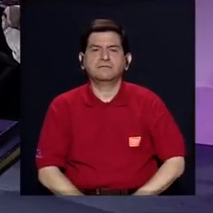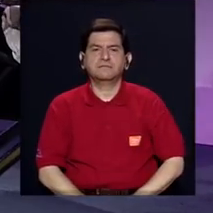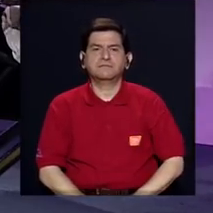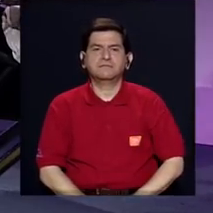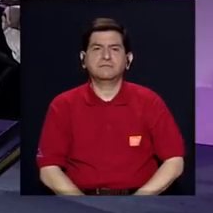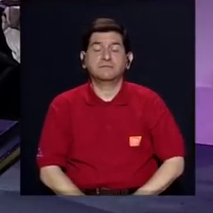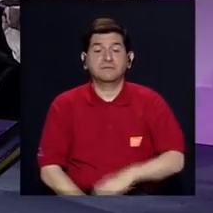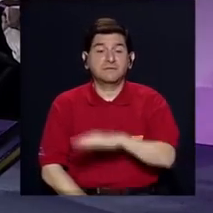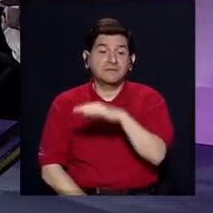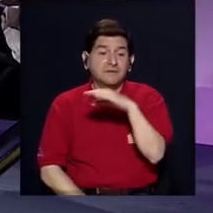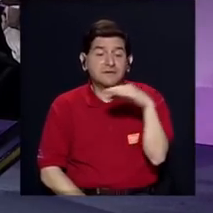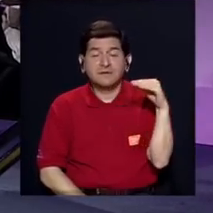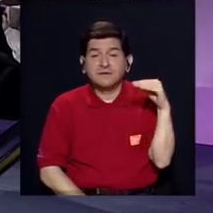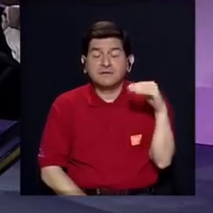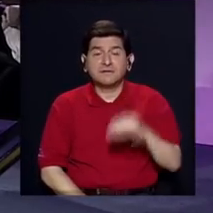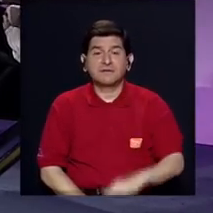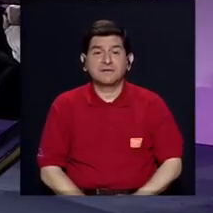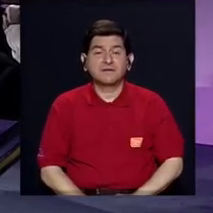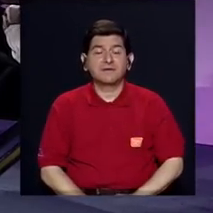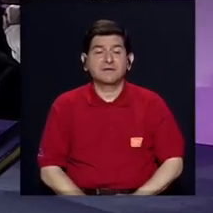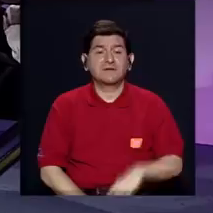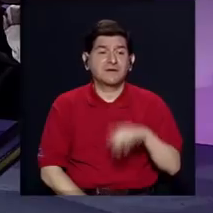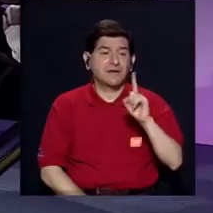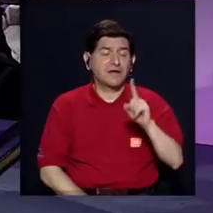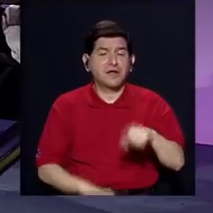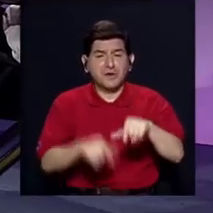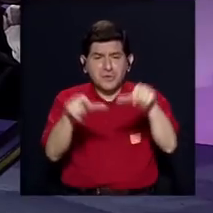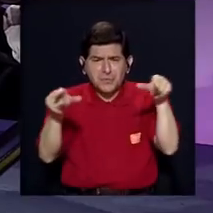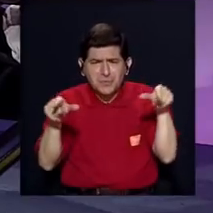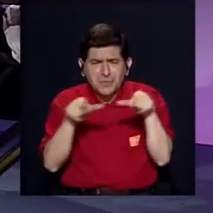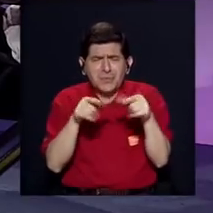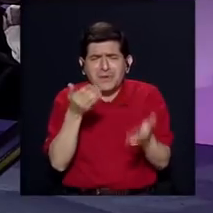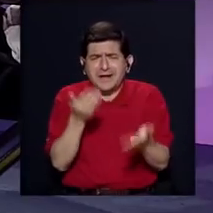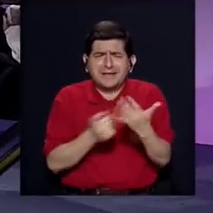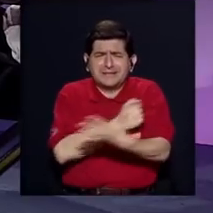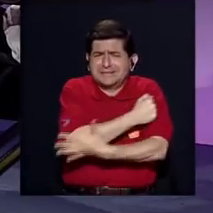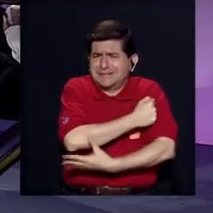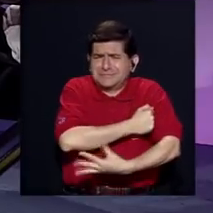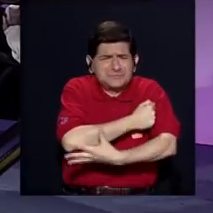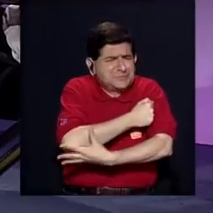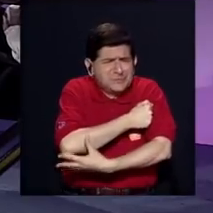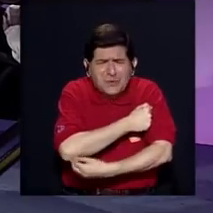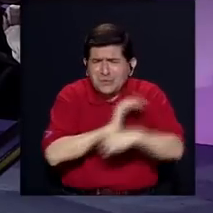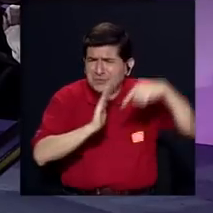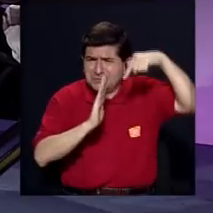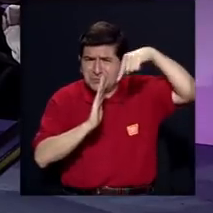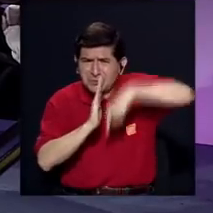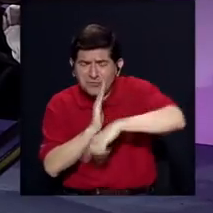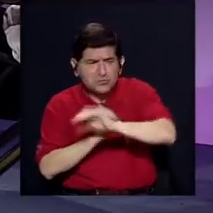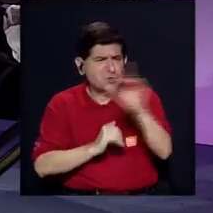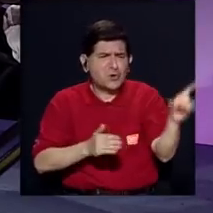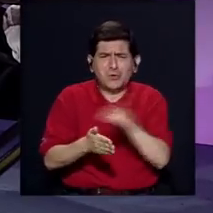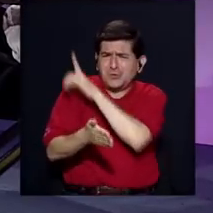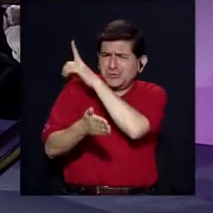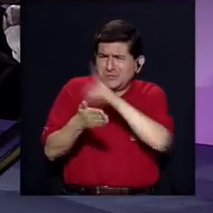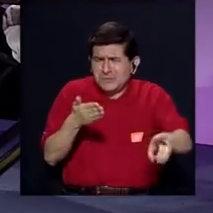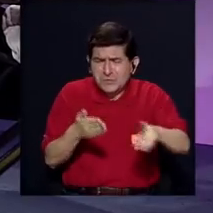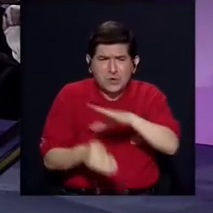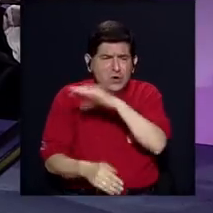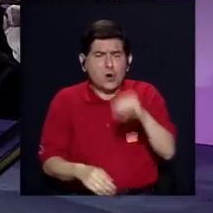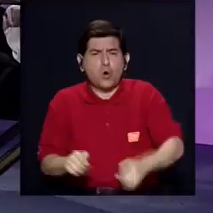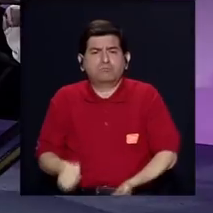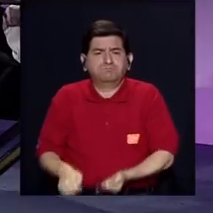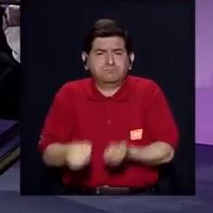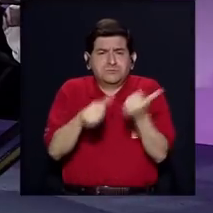una un lugar de mayor pobreza de mayor discriminación de mayor